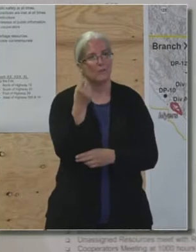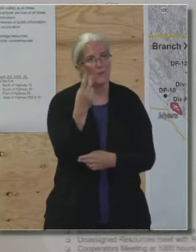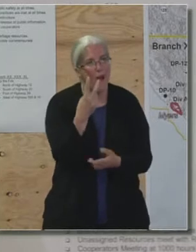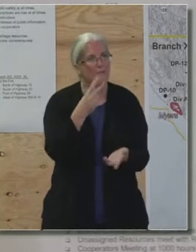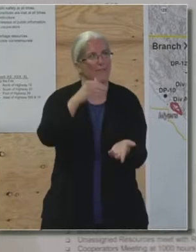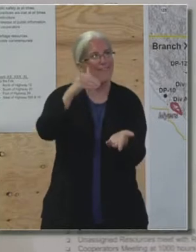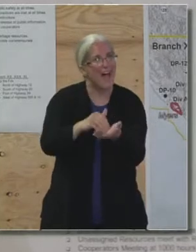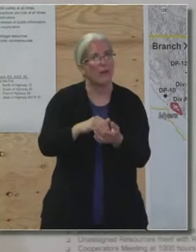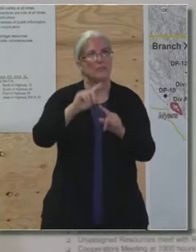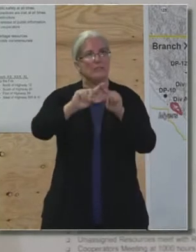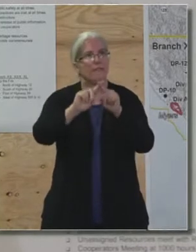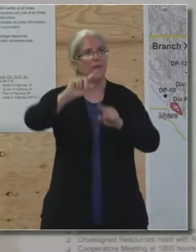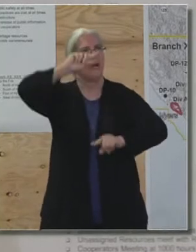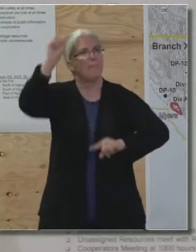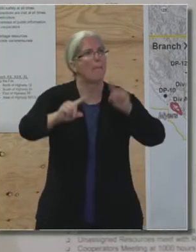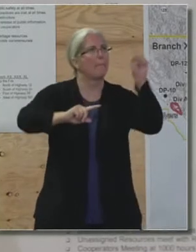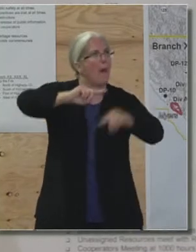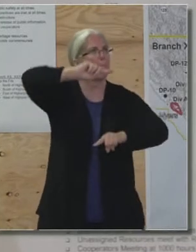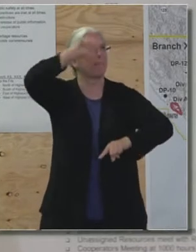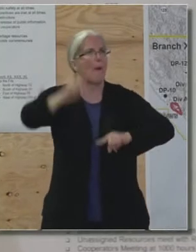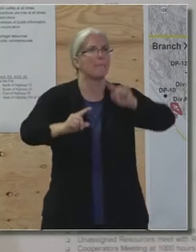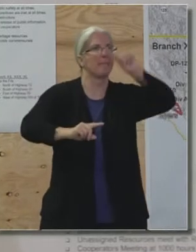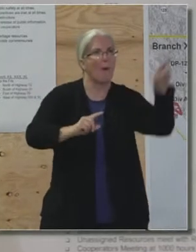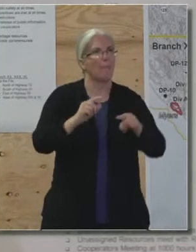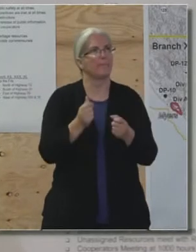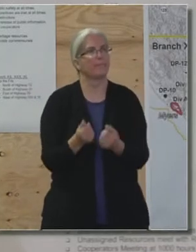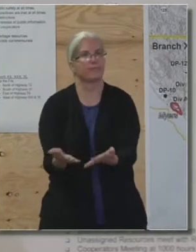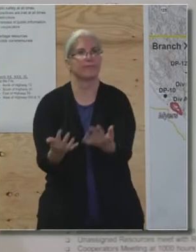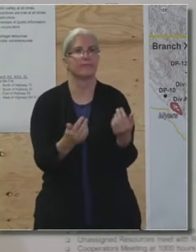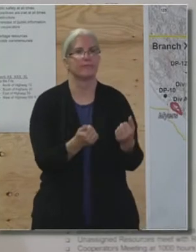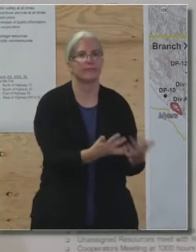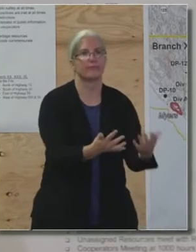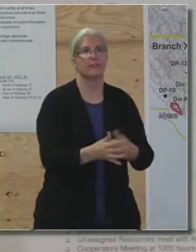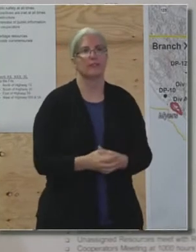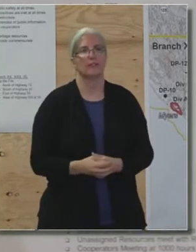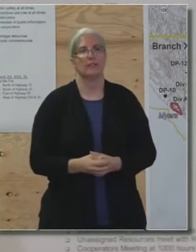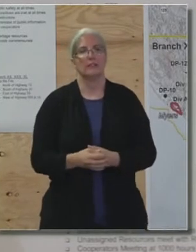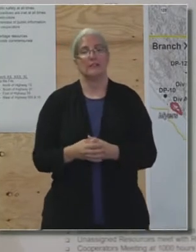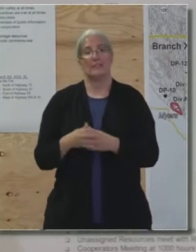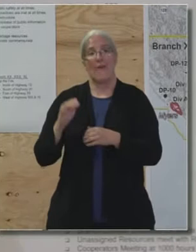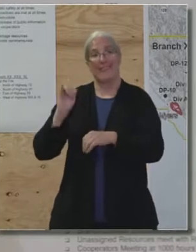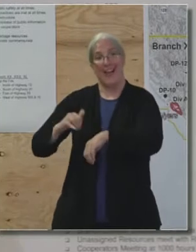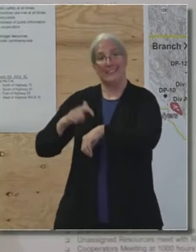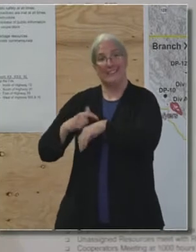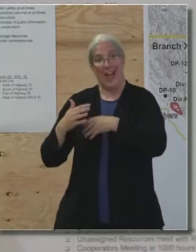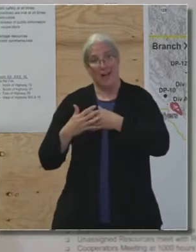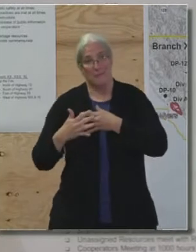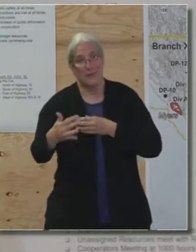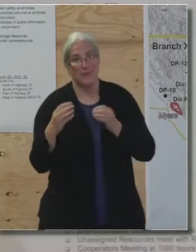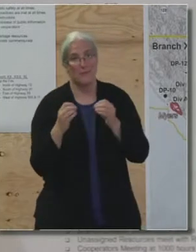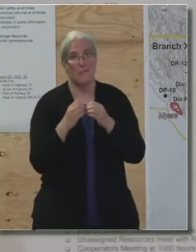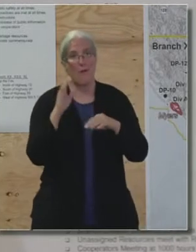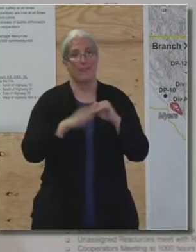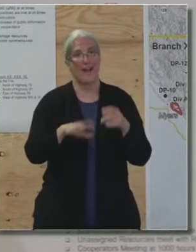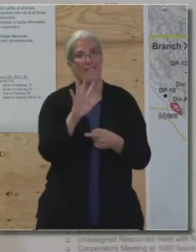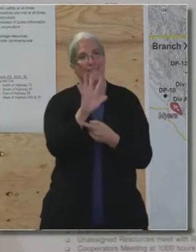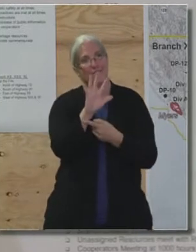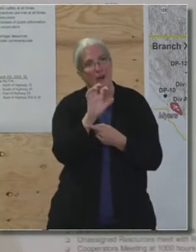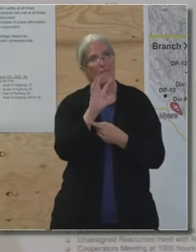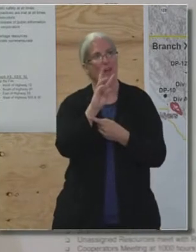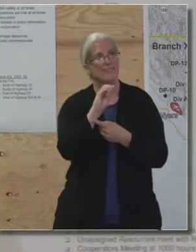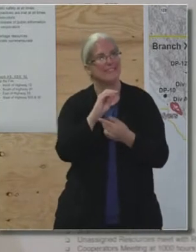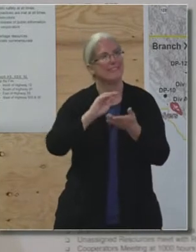durante este periodo ha habido más de 560 nuevos incendios de maleza cerca la mayoría de ellos